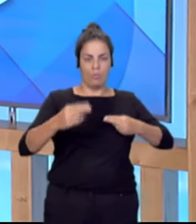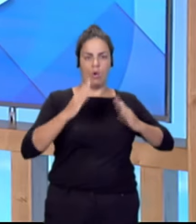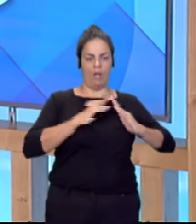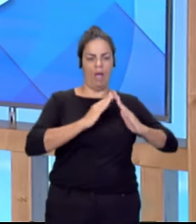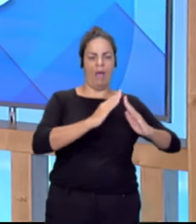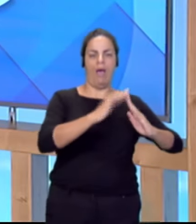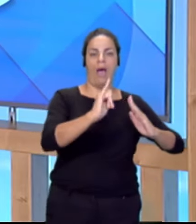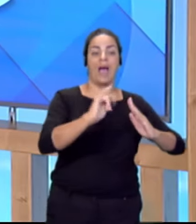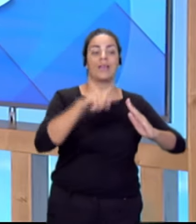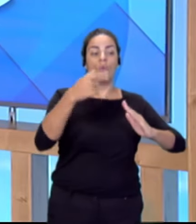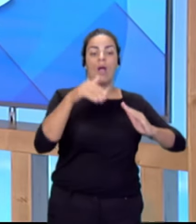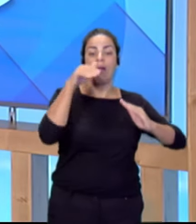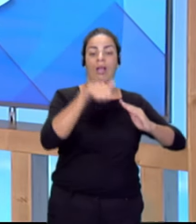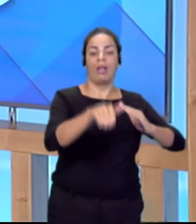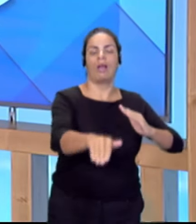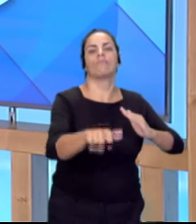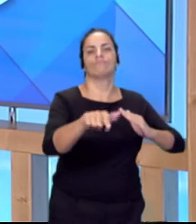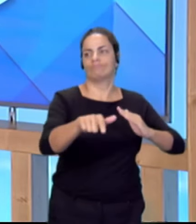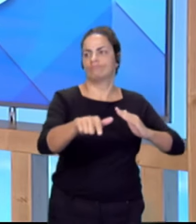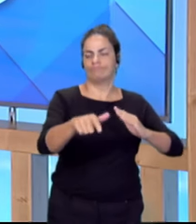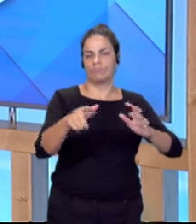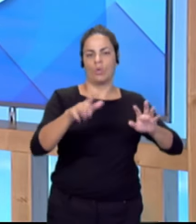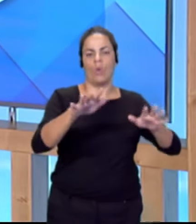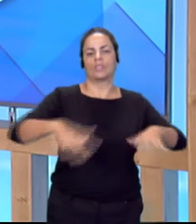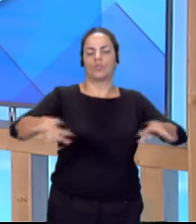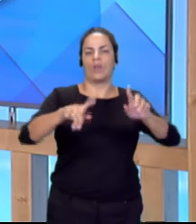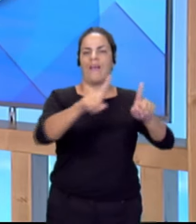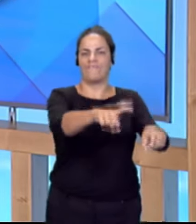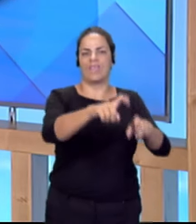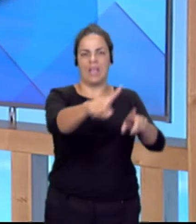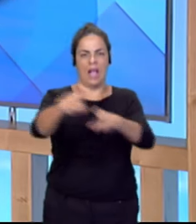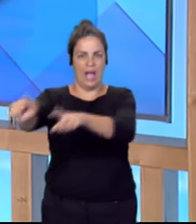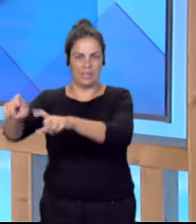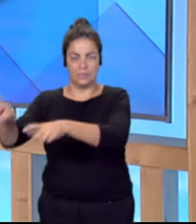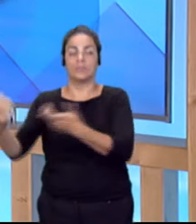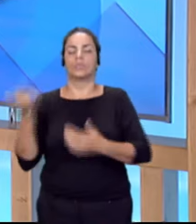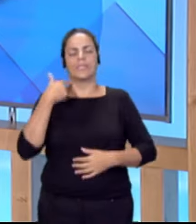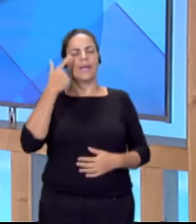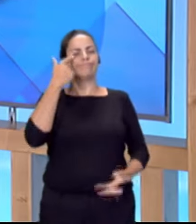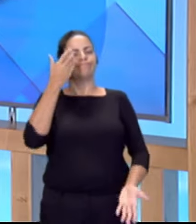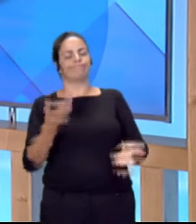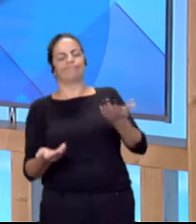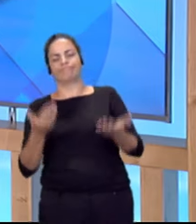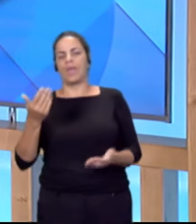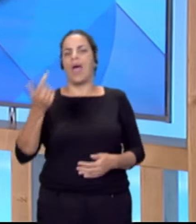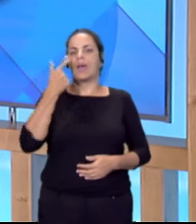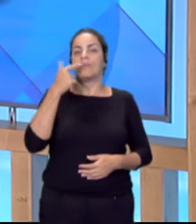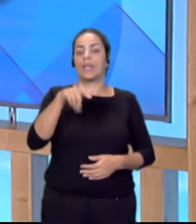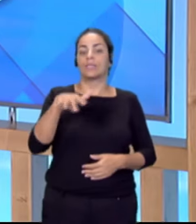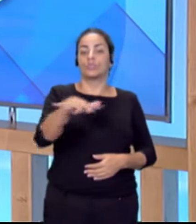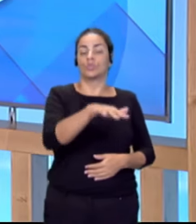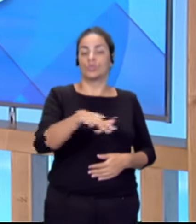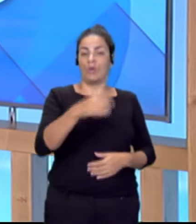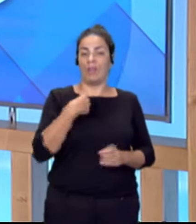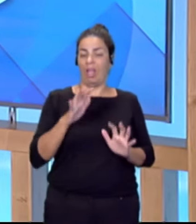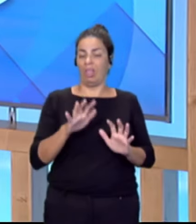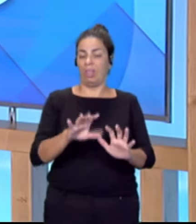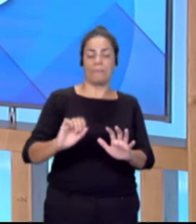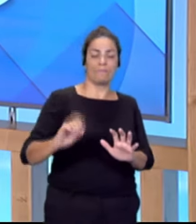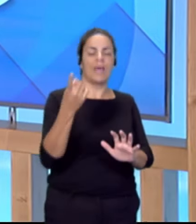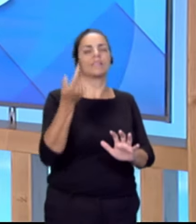sigue hacia abajo con una zona de fincas. Se está estudiando la posibilidad de resolver la zona más deteriorada en